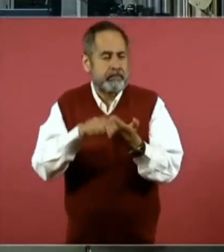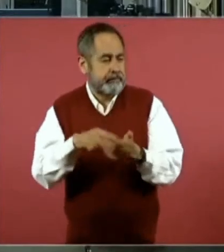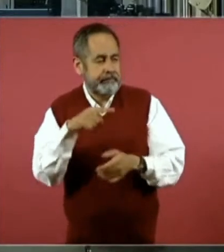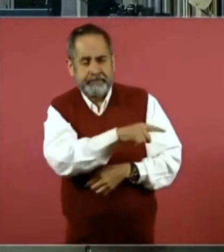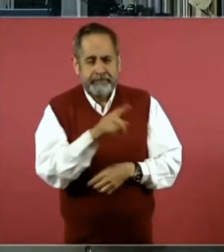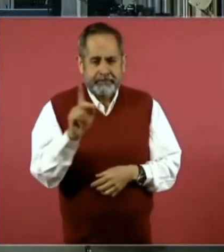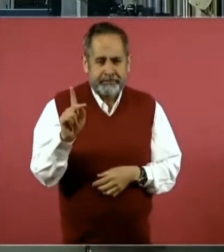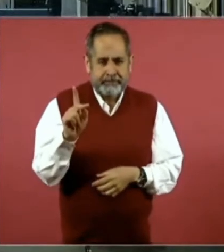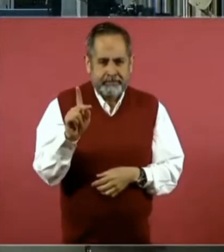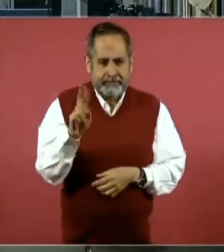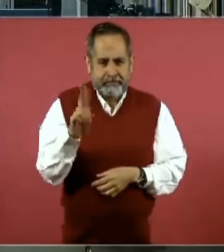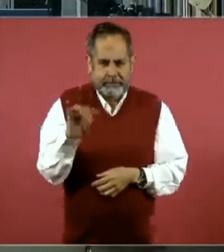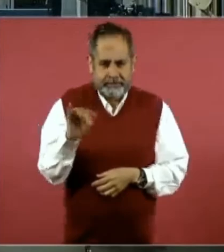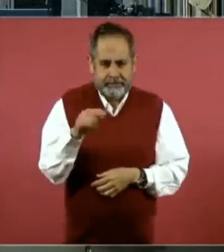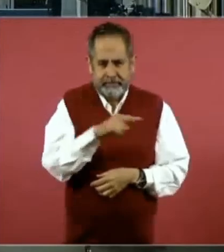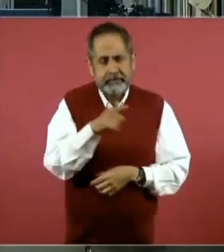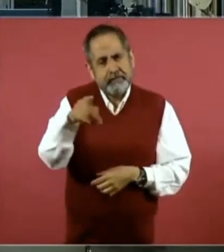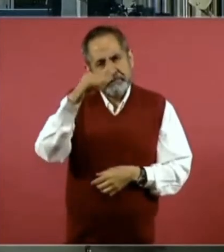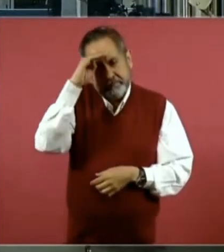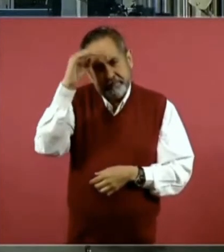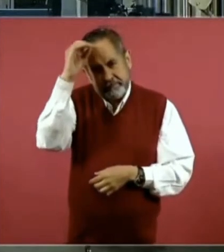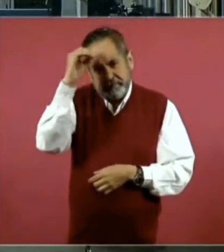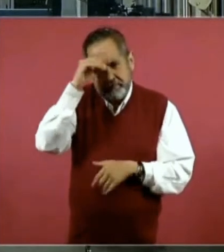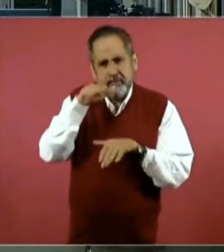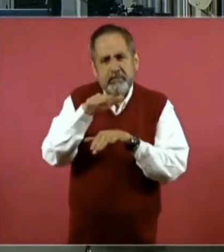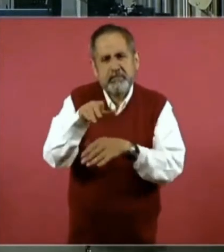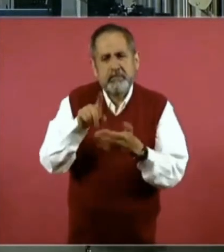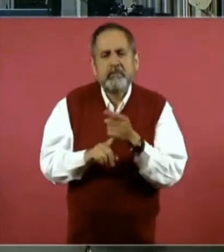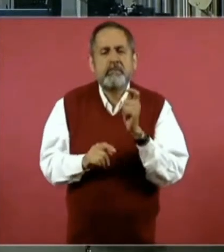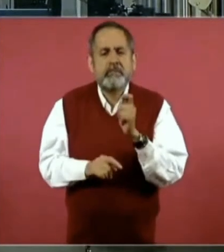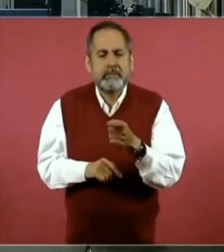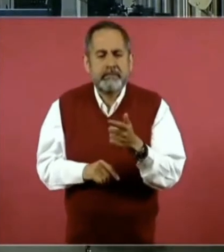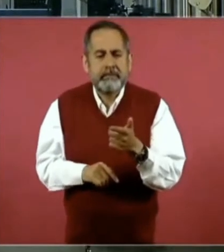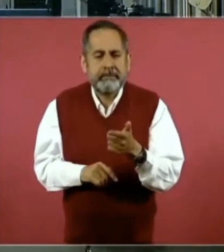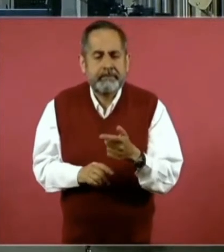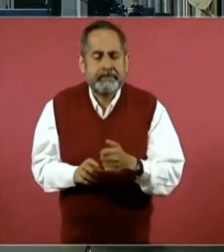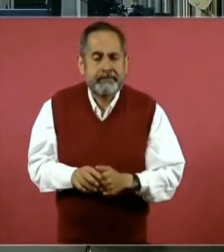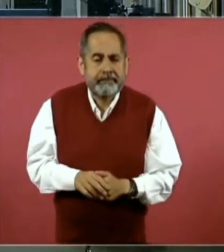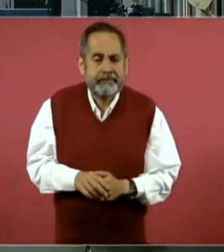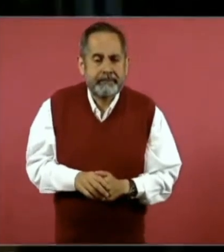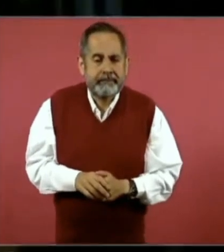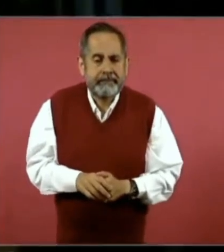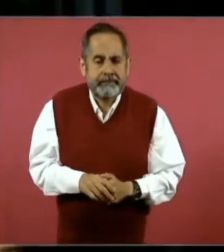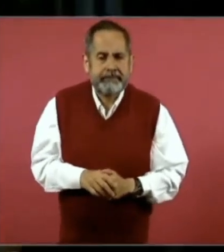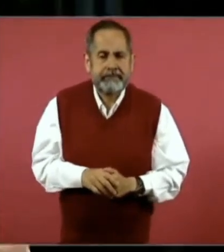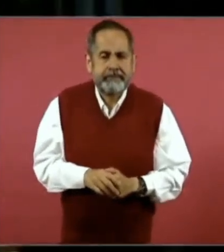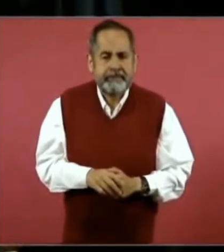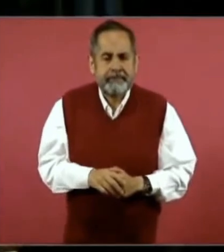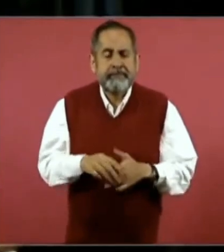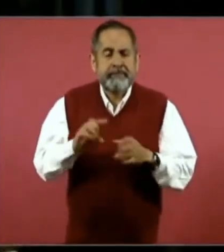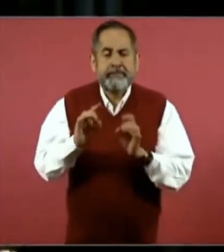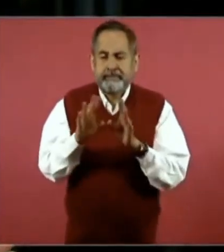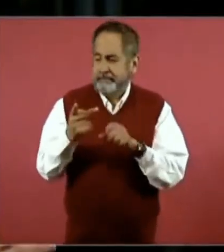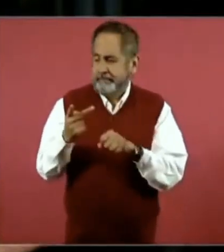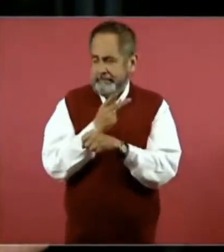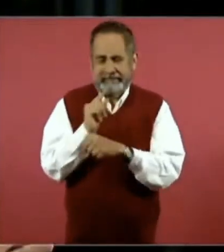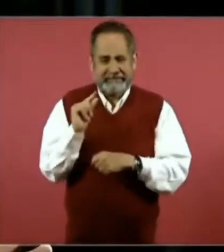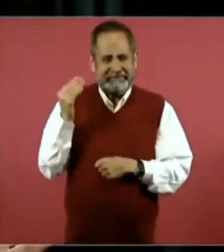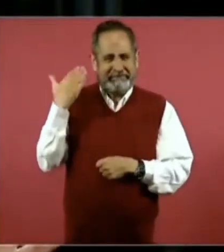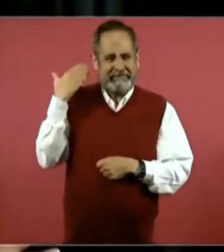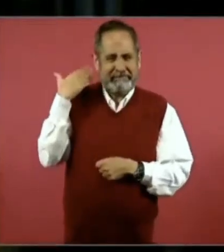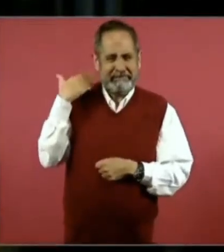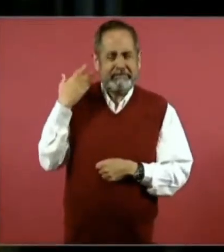Institucional, preguntarle su punto de vista al respecto de los hechos ocurridos recientemente